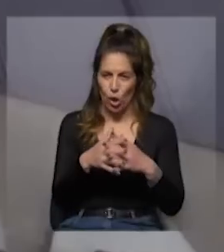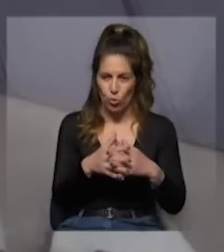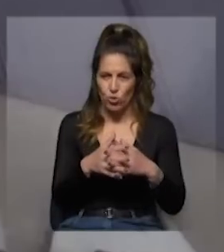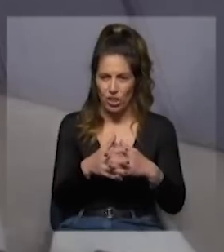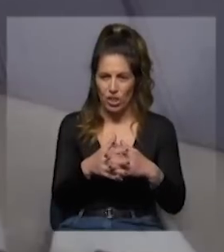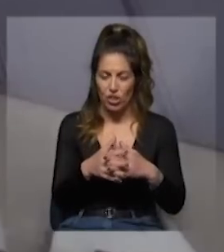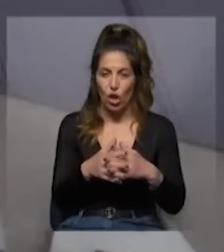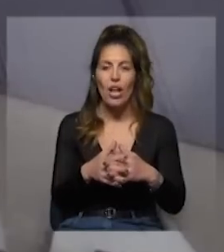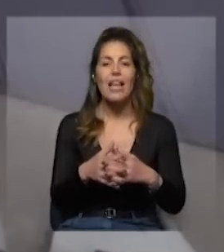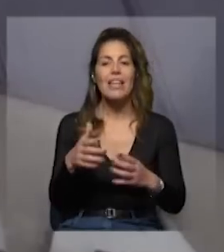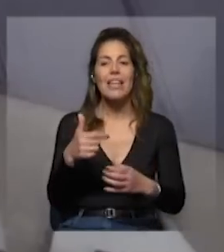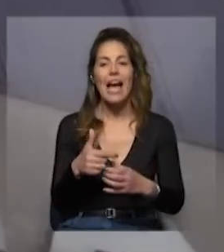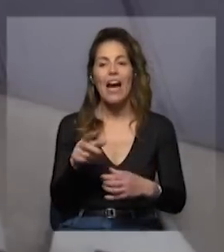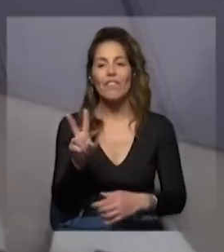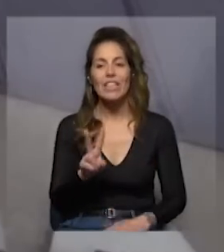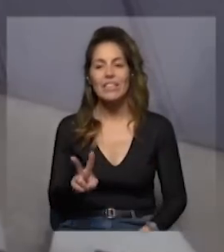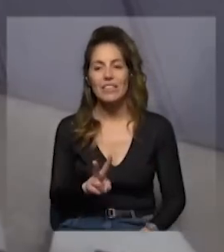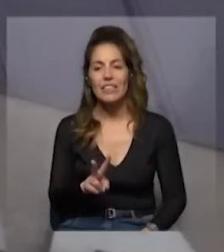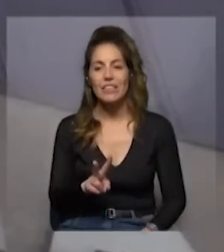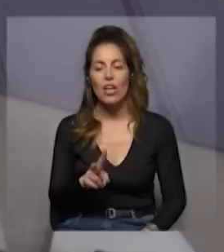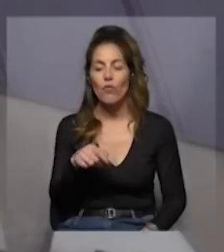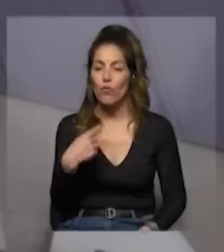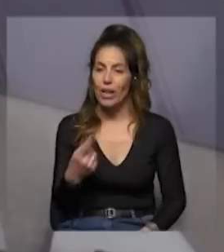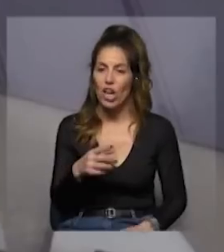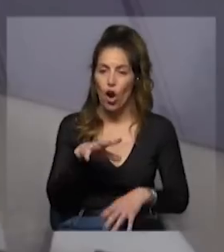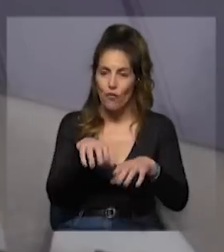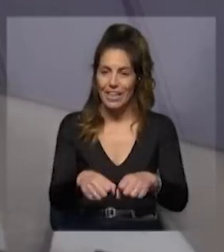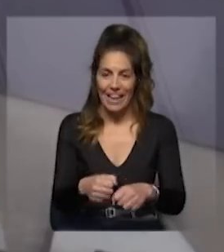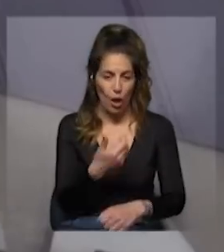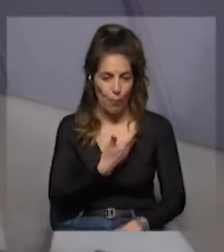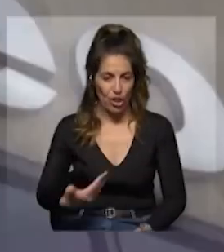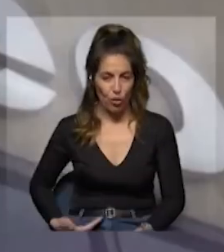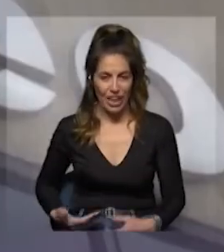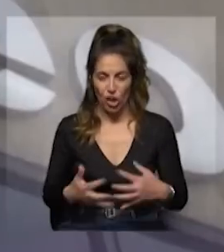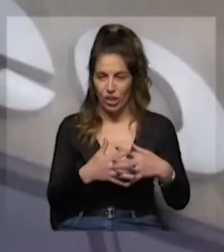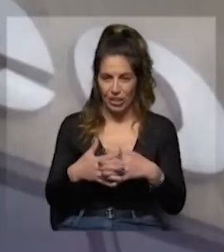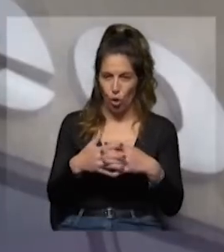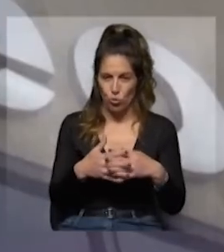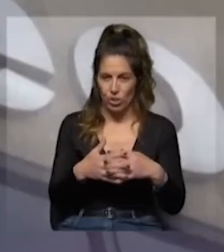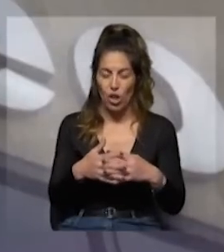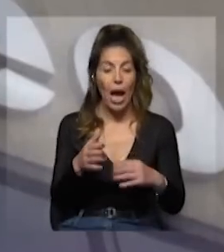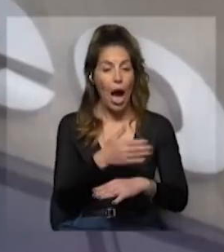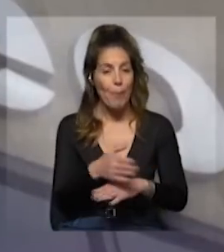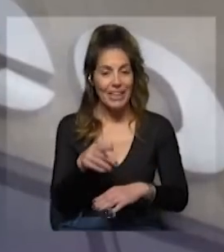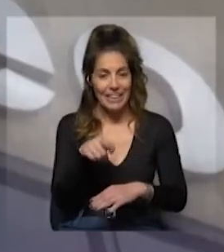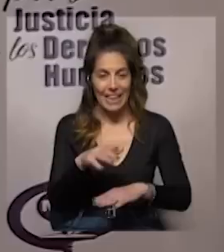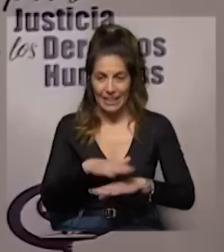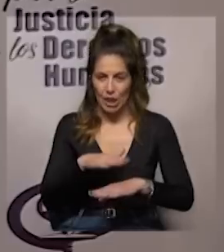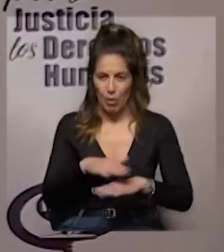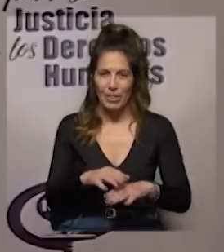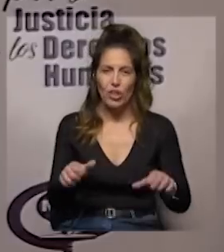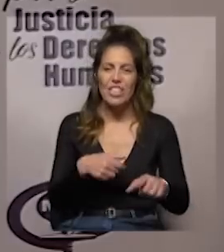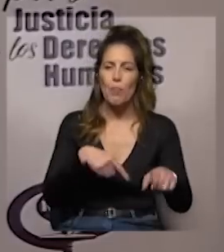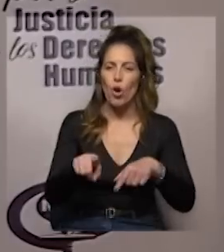la refinería Estatal venezolana sitgo fue confiscada por el gobierno estadounidense a partir de este momento hacemos los